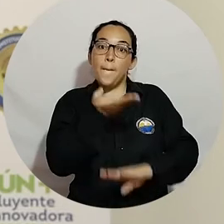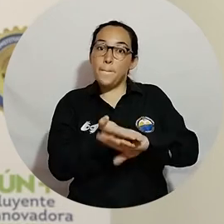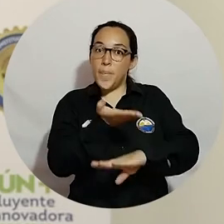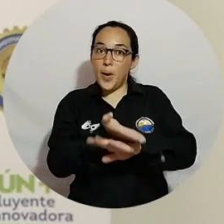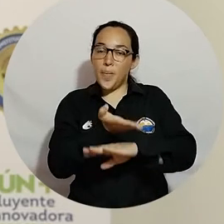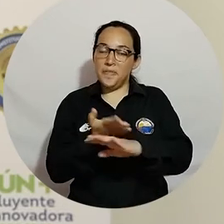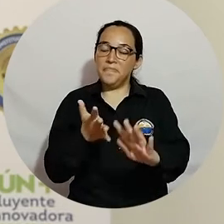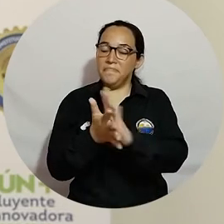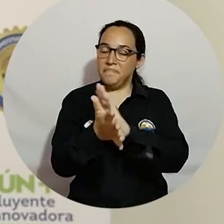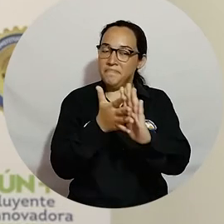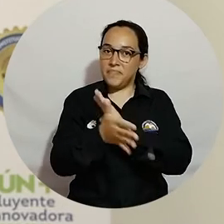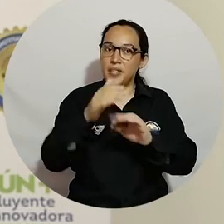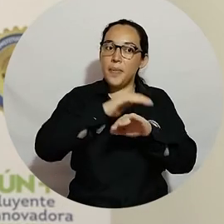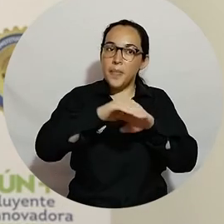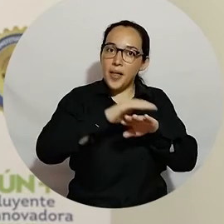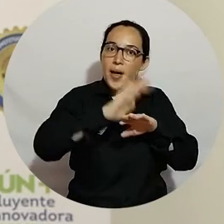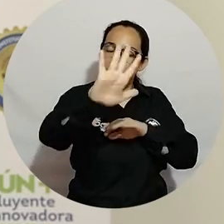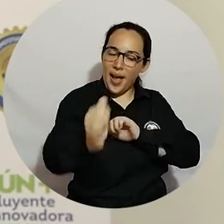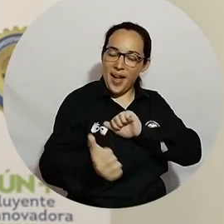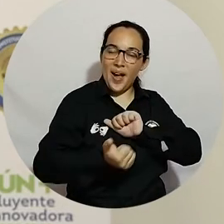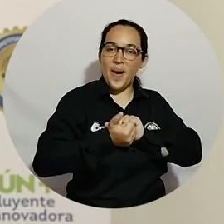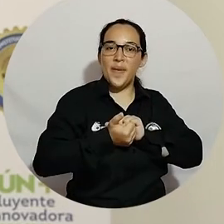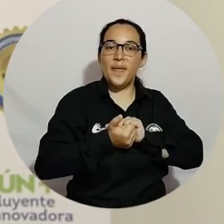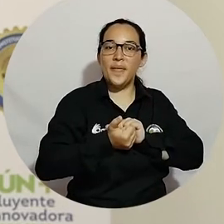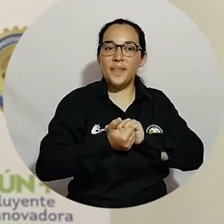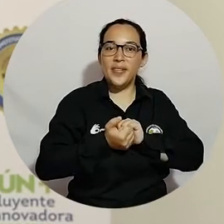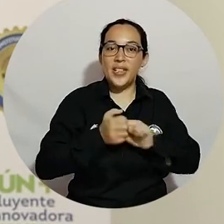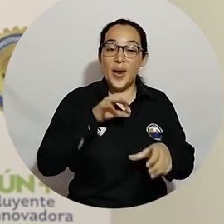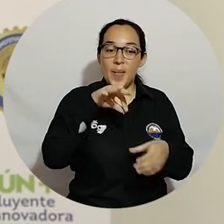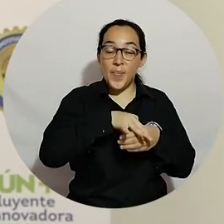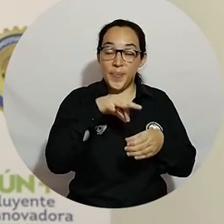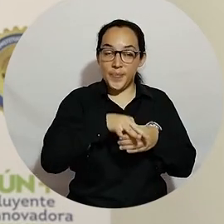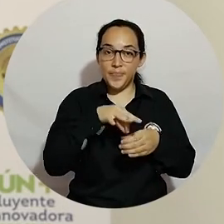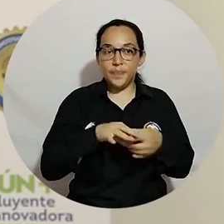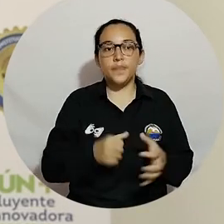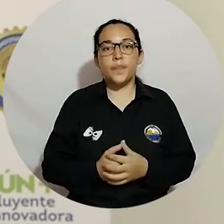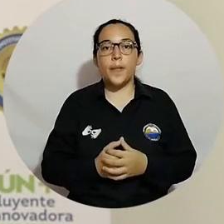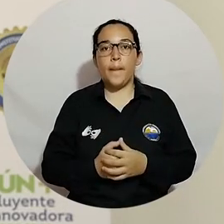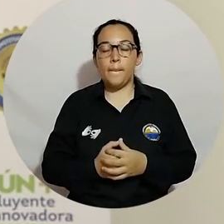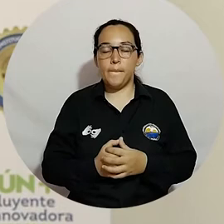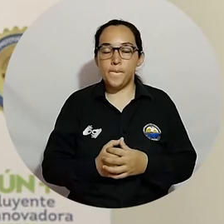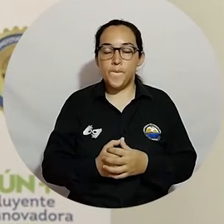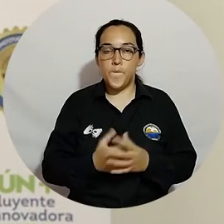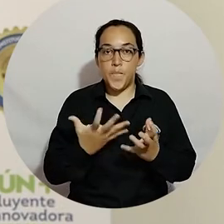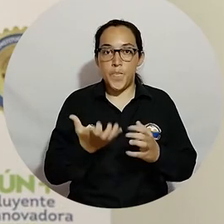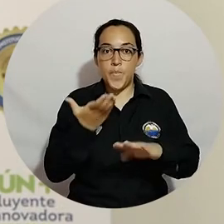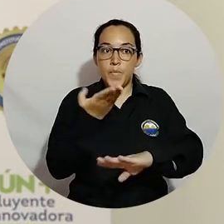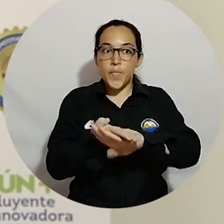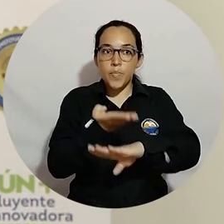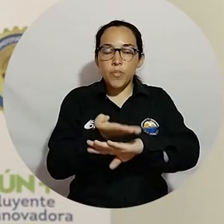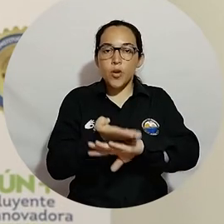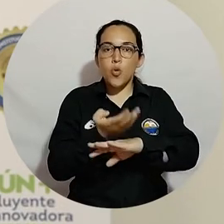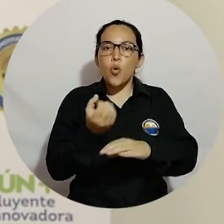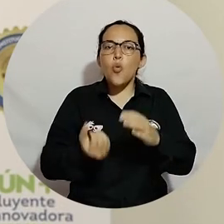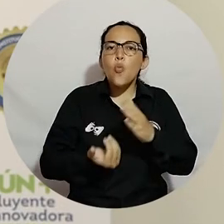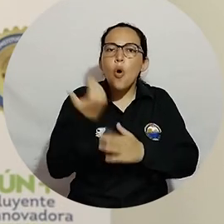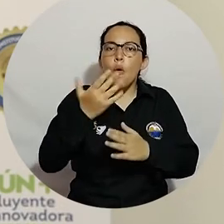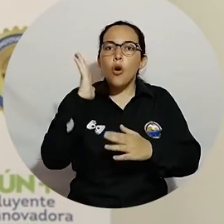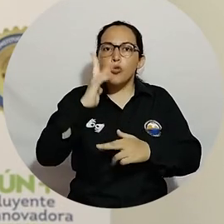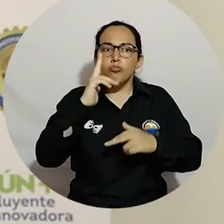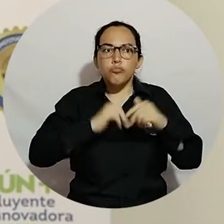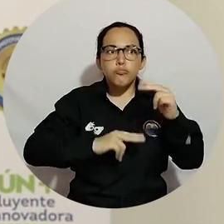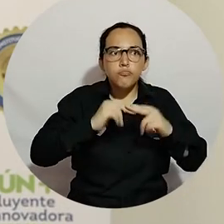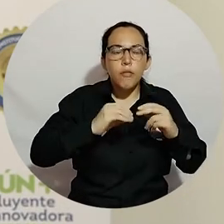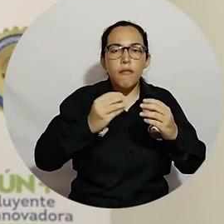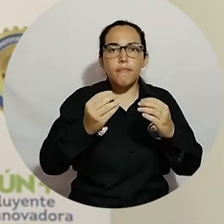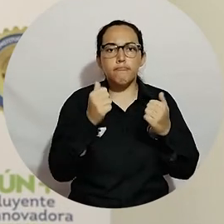traer, invitándolos a que nos acompañen en las votaciones, les queremos proponer la generación de una cultura de bienestar basada en